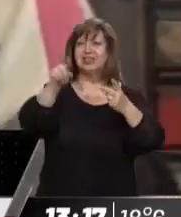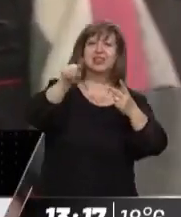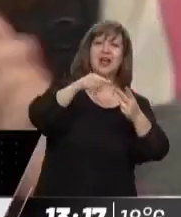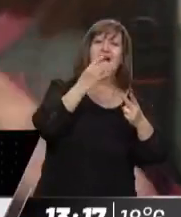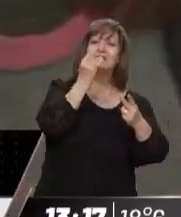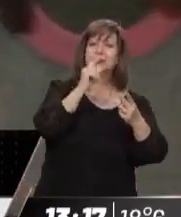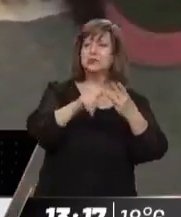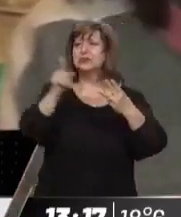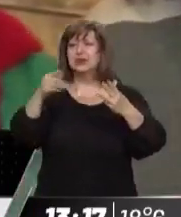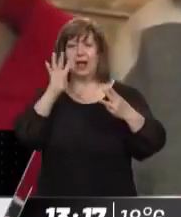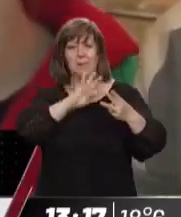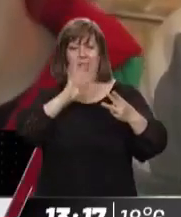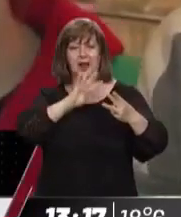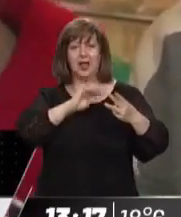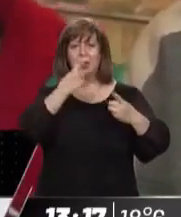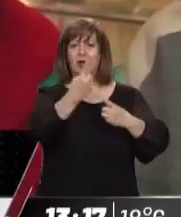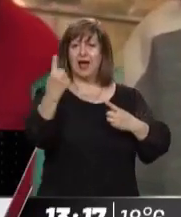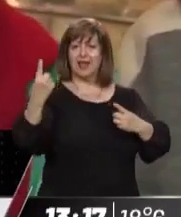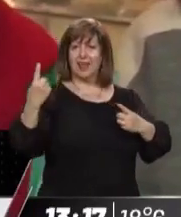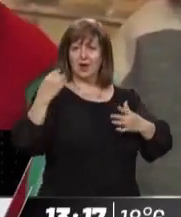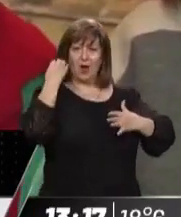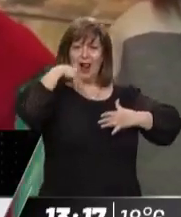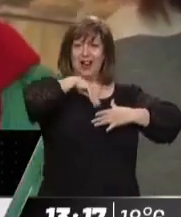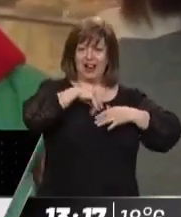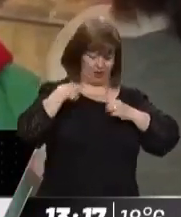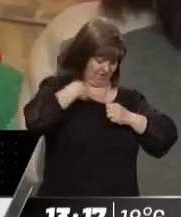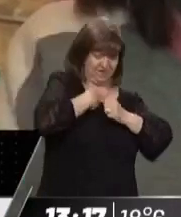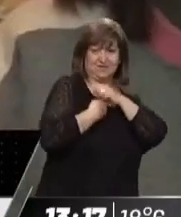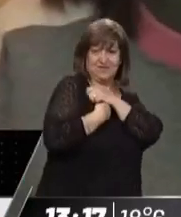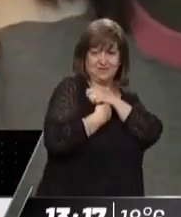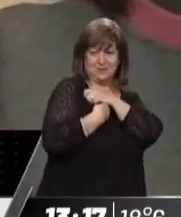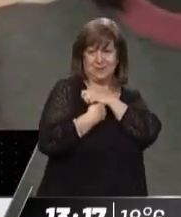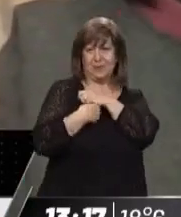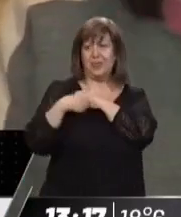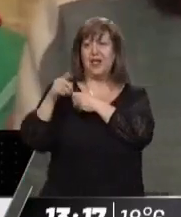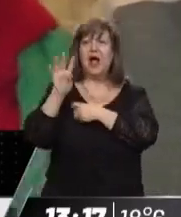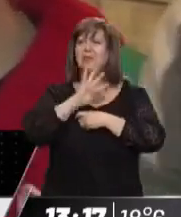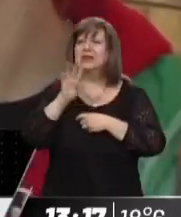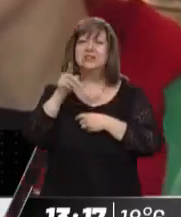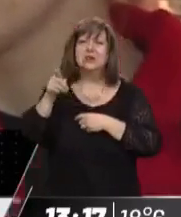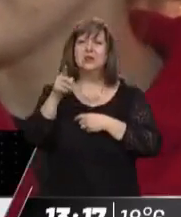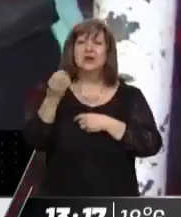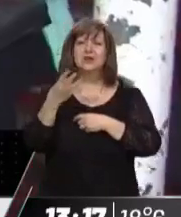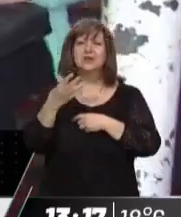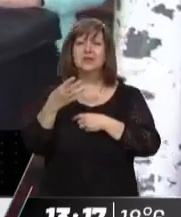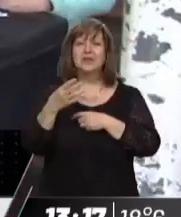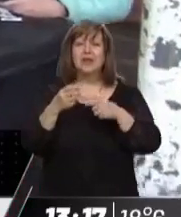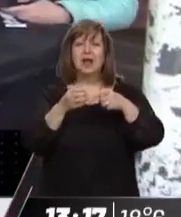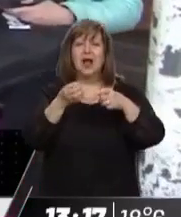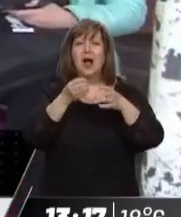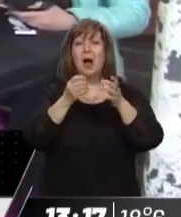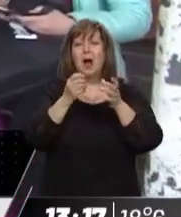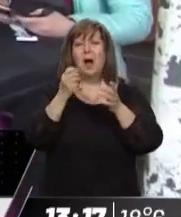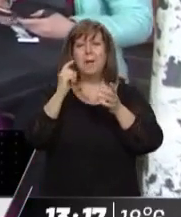mí azul y a mí amarillo. Entonces cada una lleva como algo de ese color. Ah, está bueno. O sea, y ponelo, vos amarillo, ¿qué llevas? Llevo papitas Lay's,